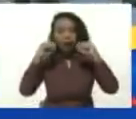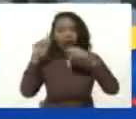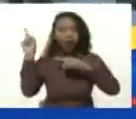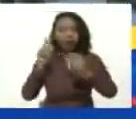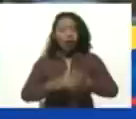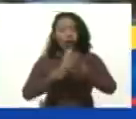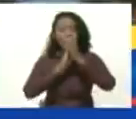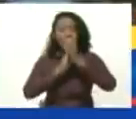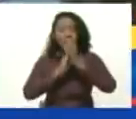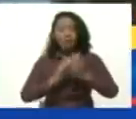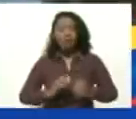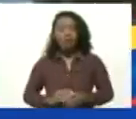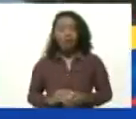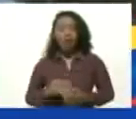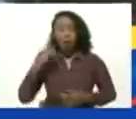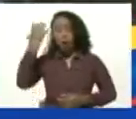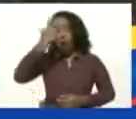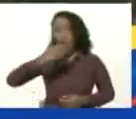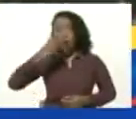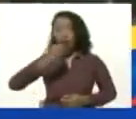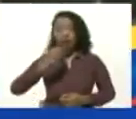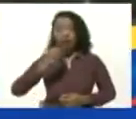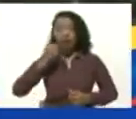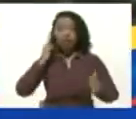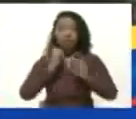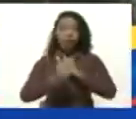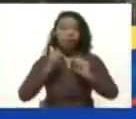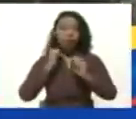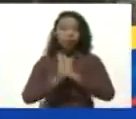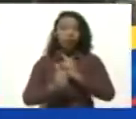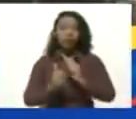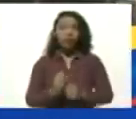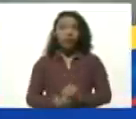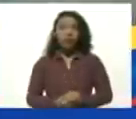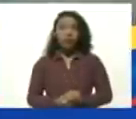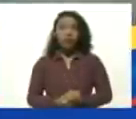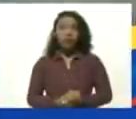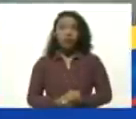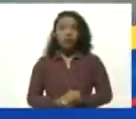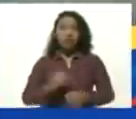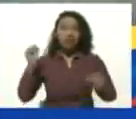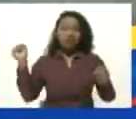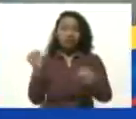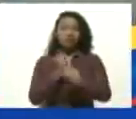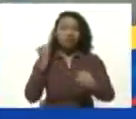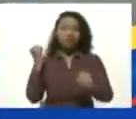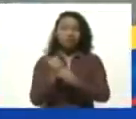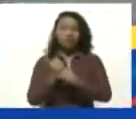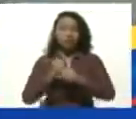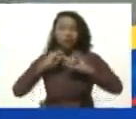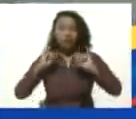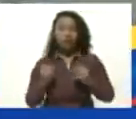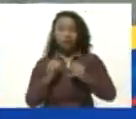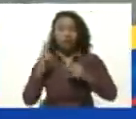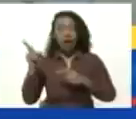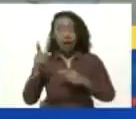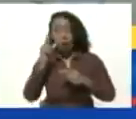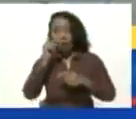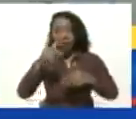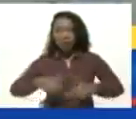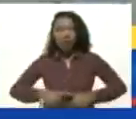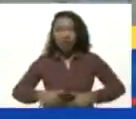líder joven, deportista y trabajador incansable, José Vázquez.